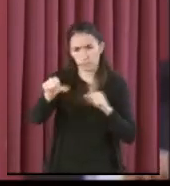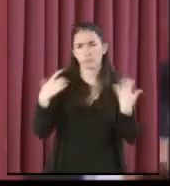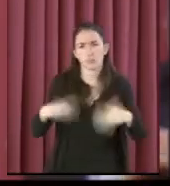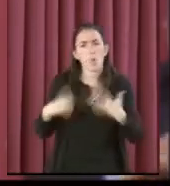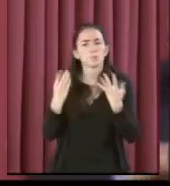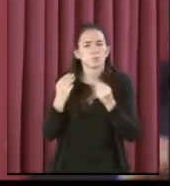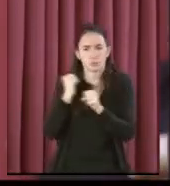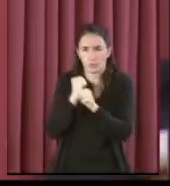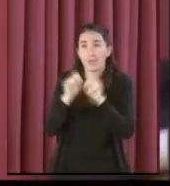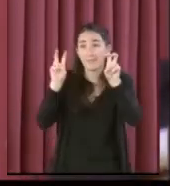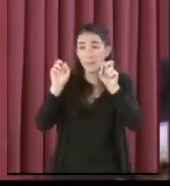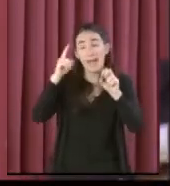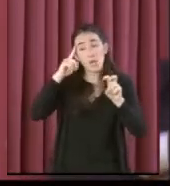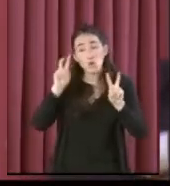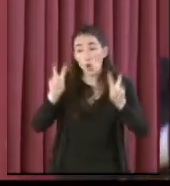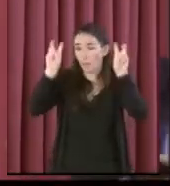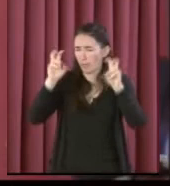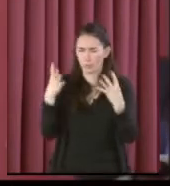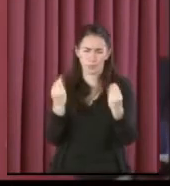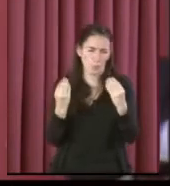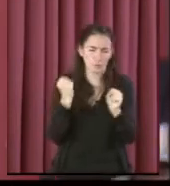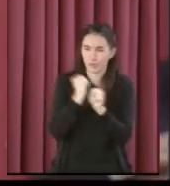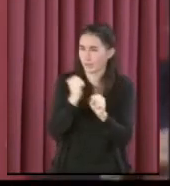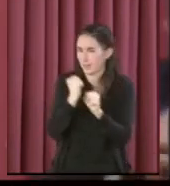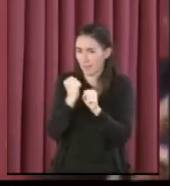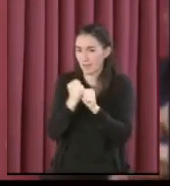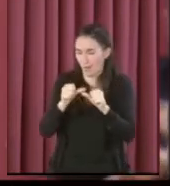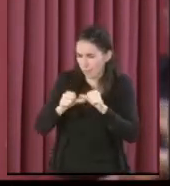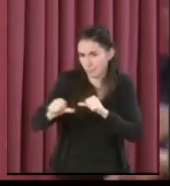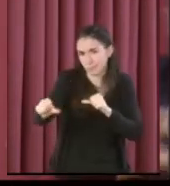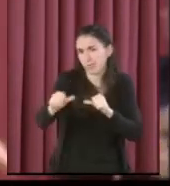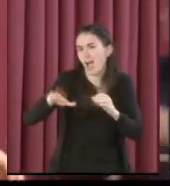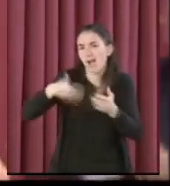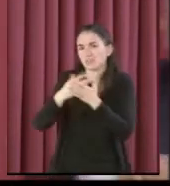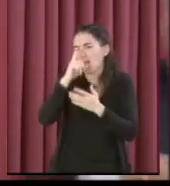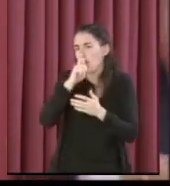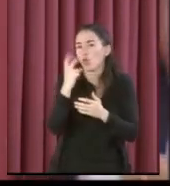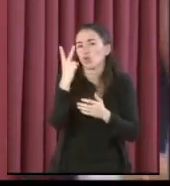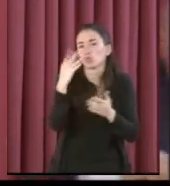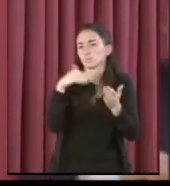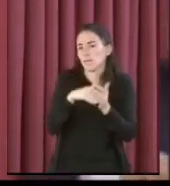en materia de innovación. El programa de despliegue, como les decía, se extiende hasta el año